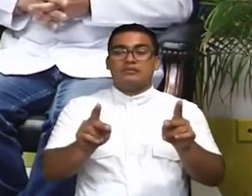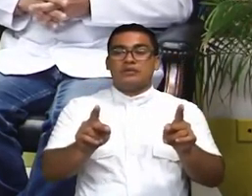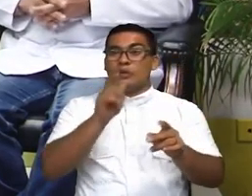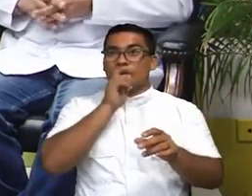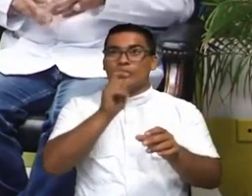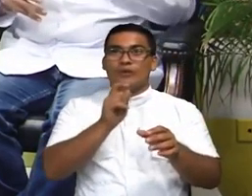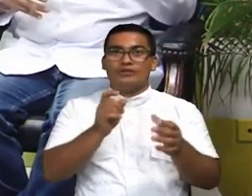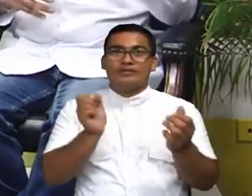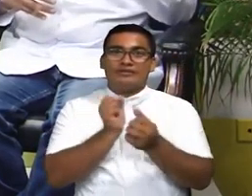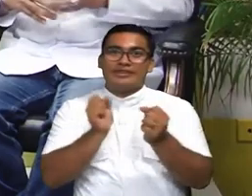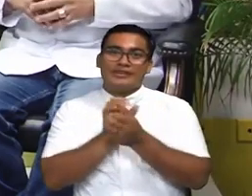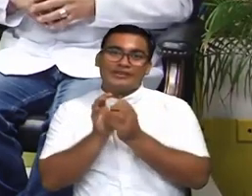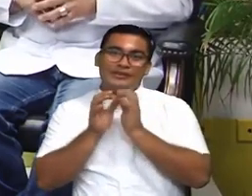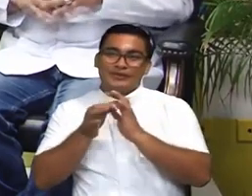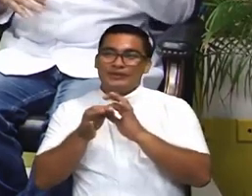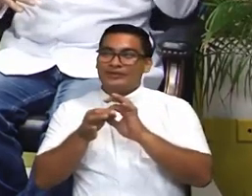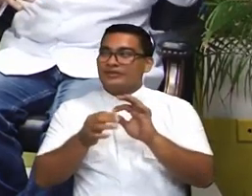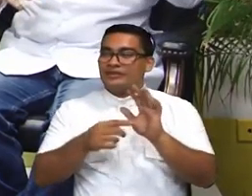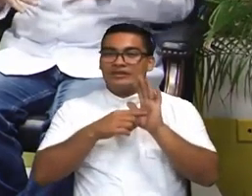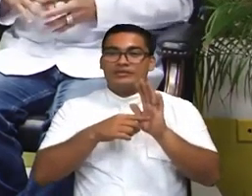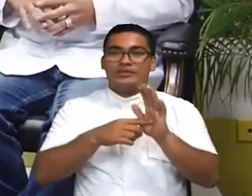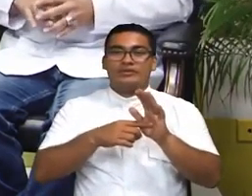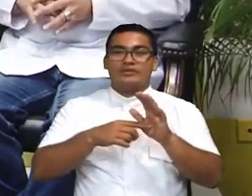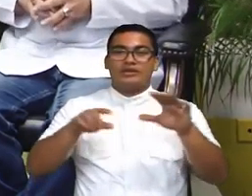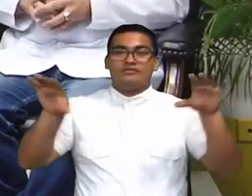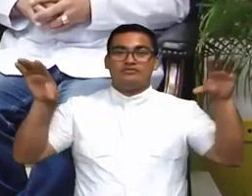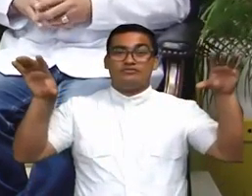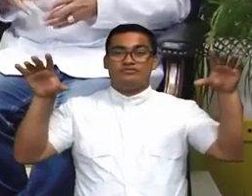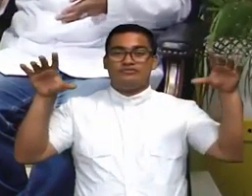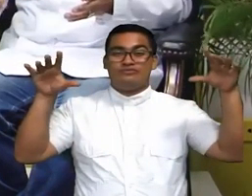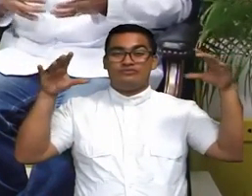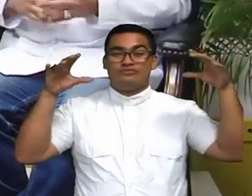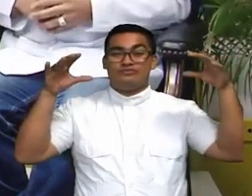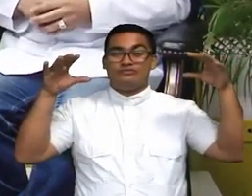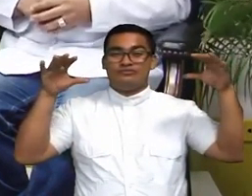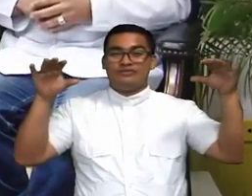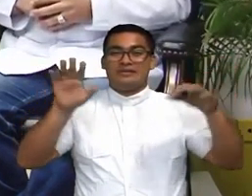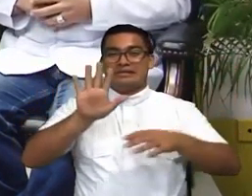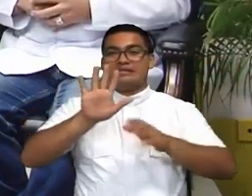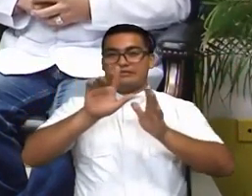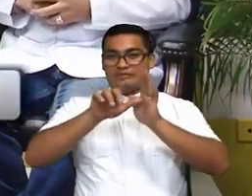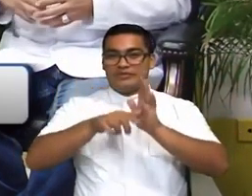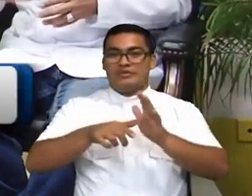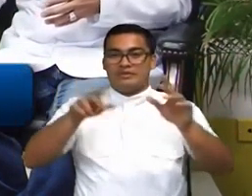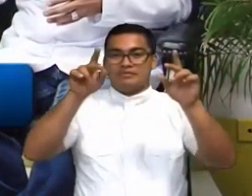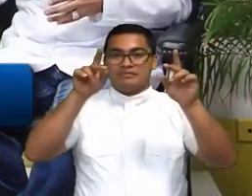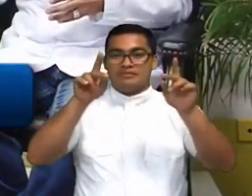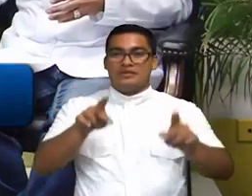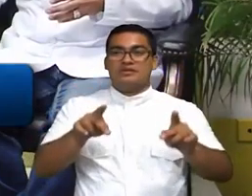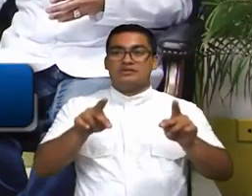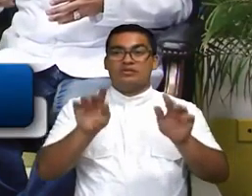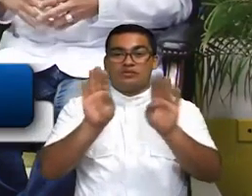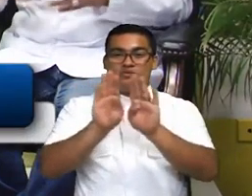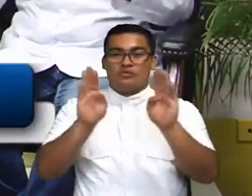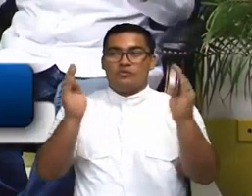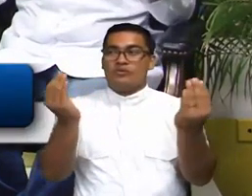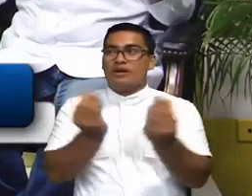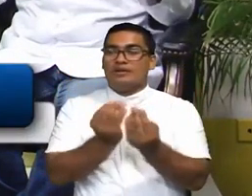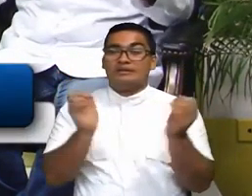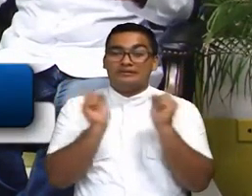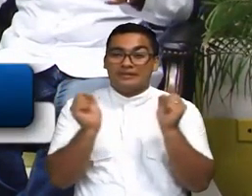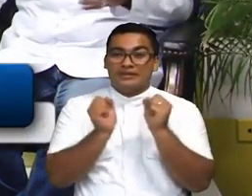No es lo mismo que nosotros estemos en un aire acondicionado, lo que son 5 minutos, a una persona que pase un cuarto frío más de